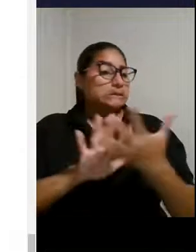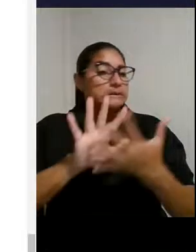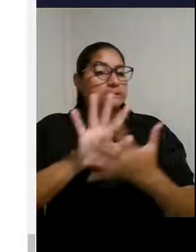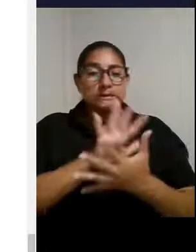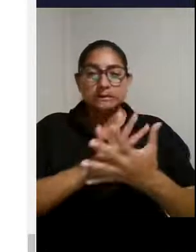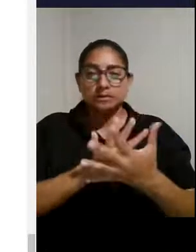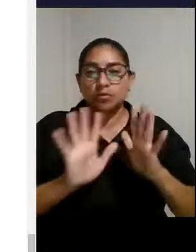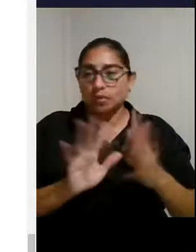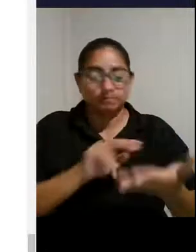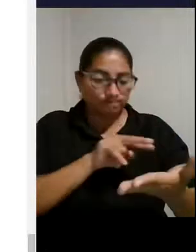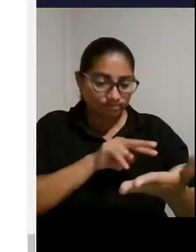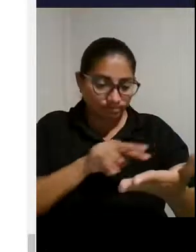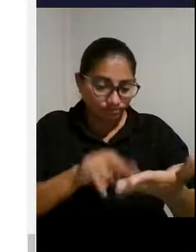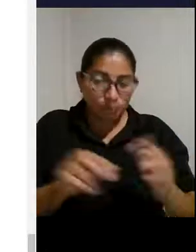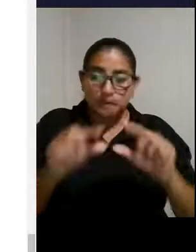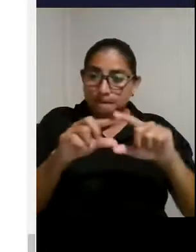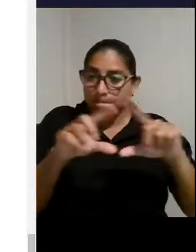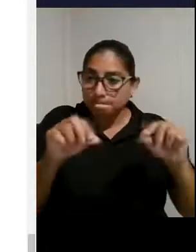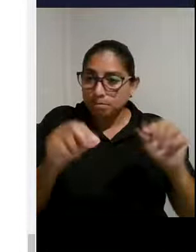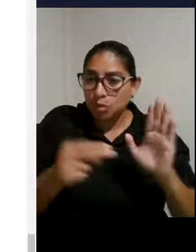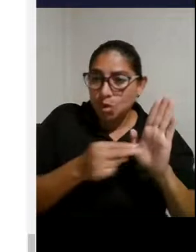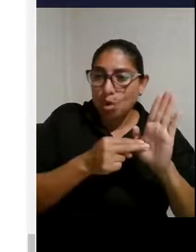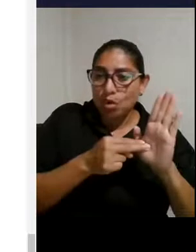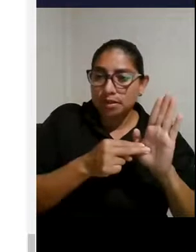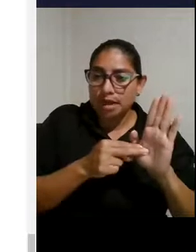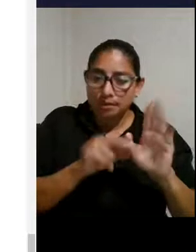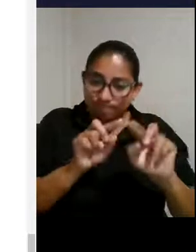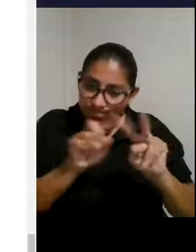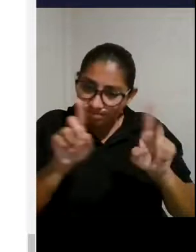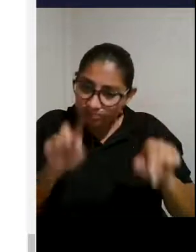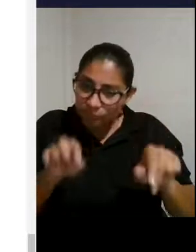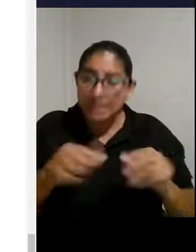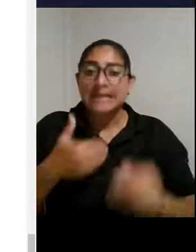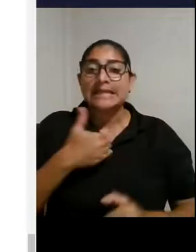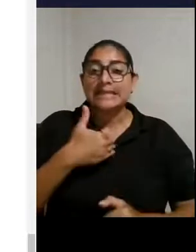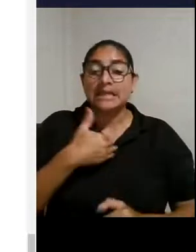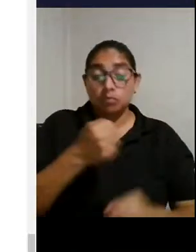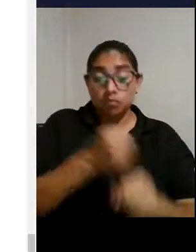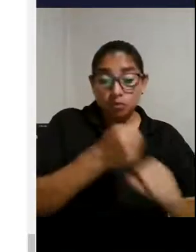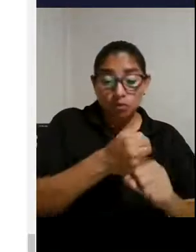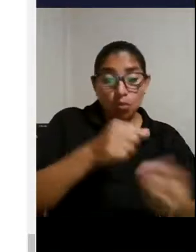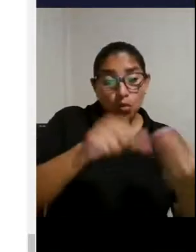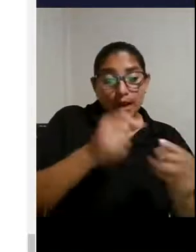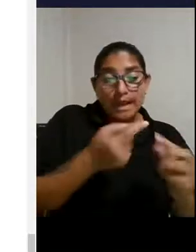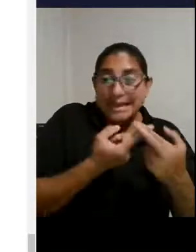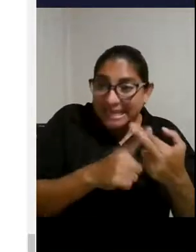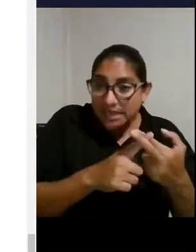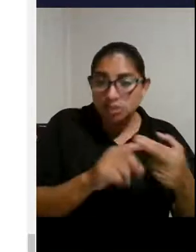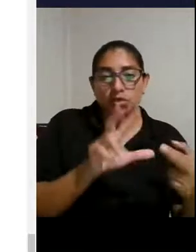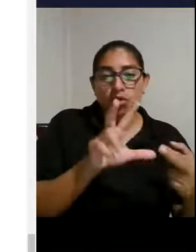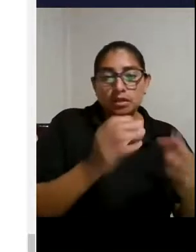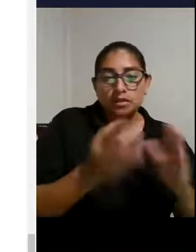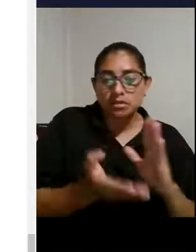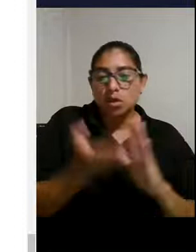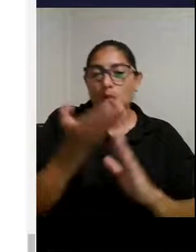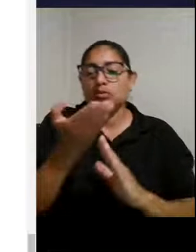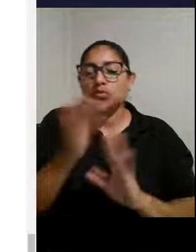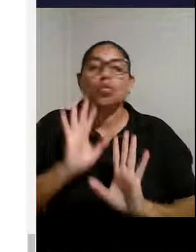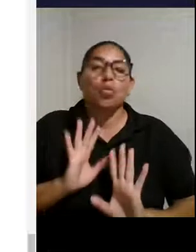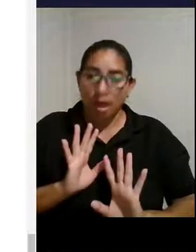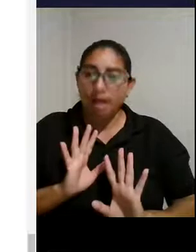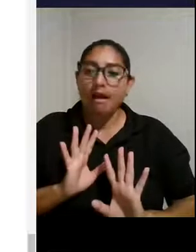notación que tenemos acá. Lo que nos está diciendo es simplemente que teníamos una producción inicial y hubo un aumento. ¿Ok?